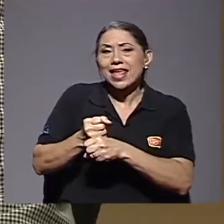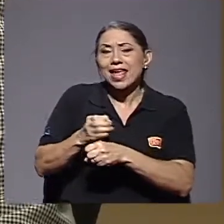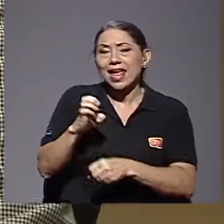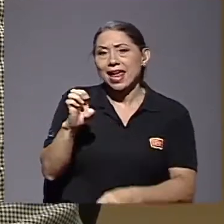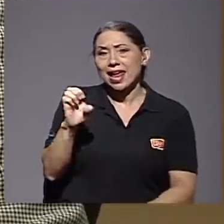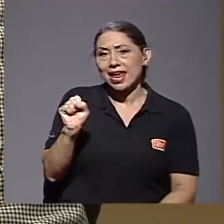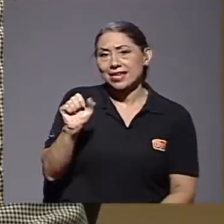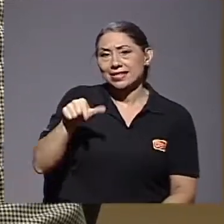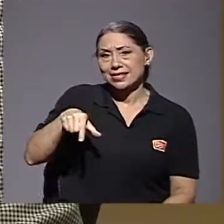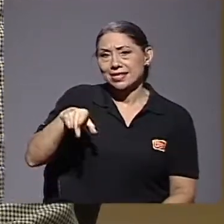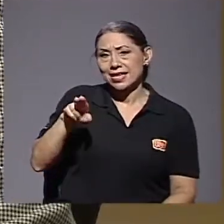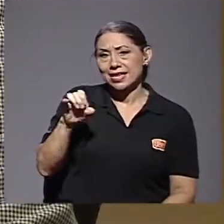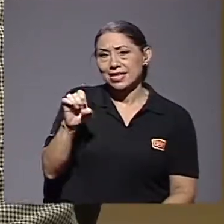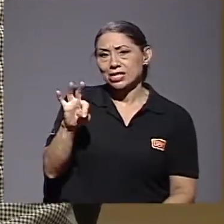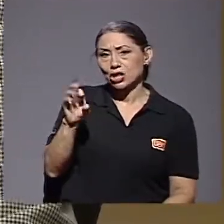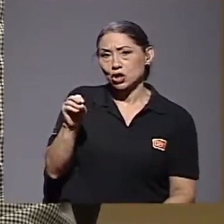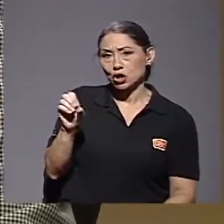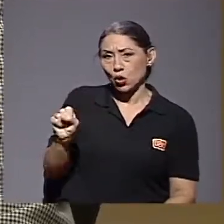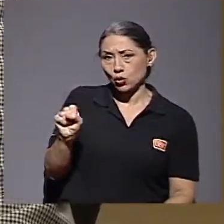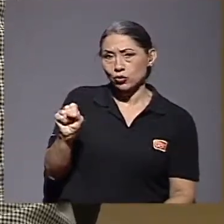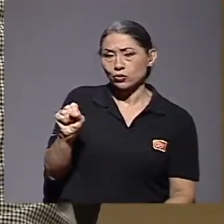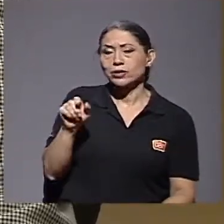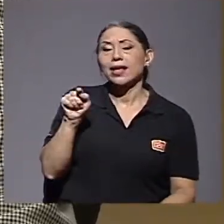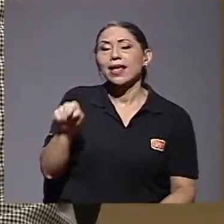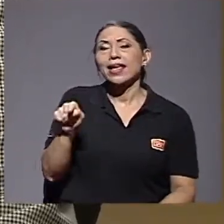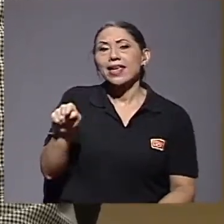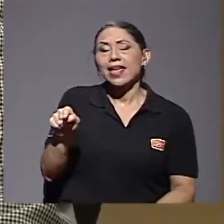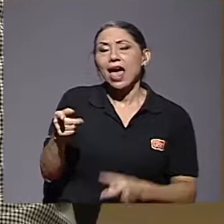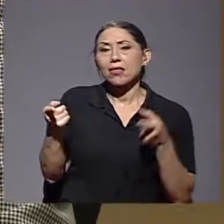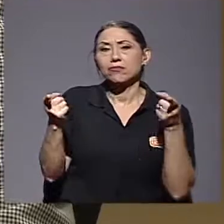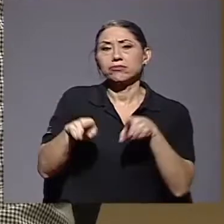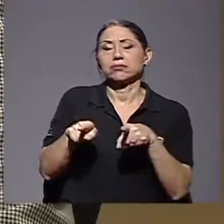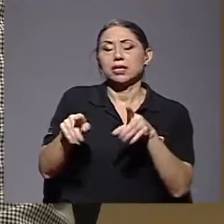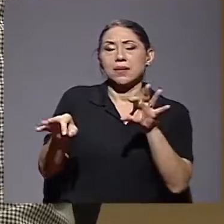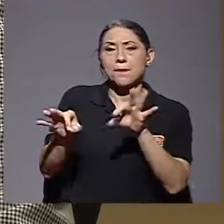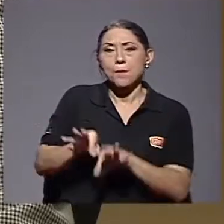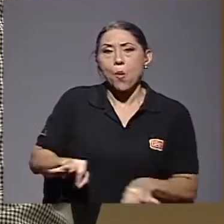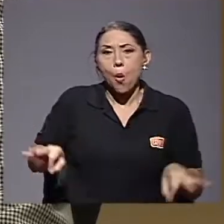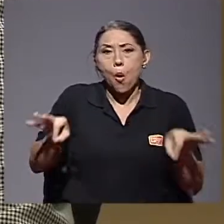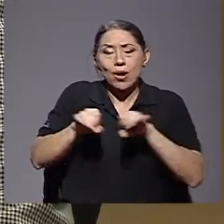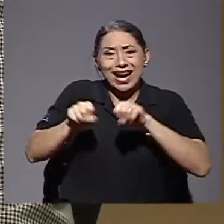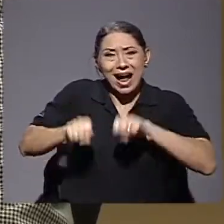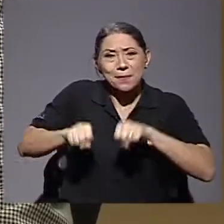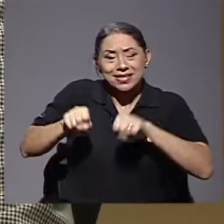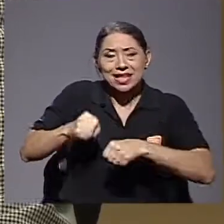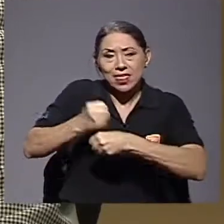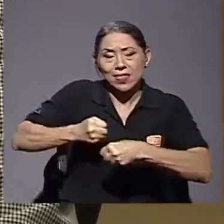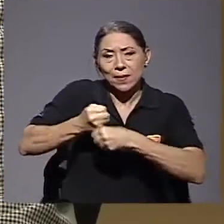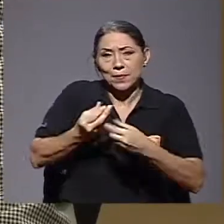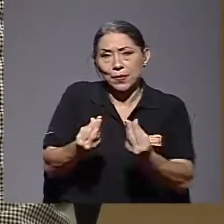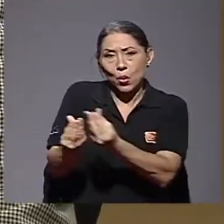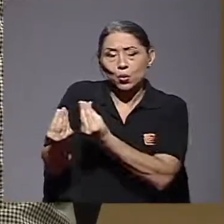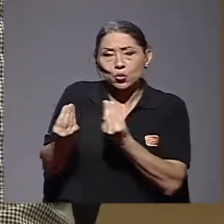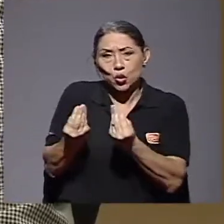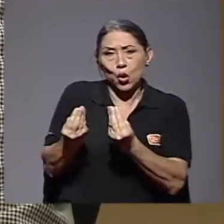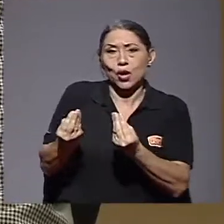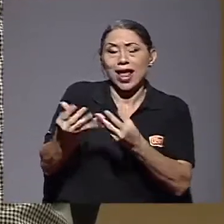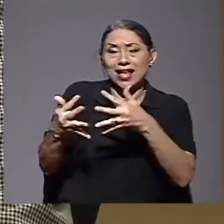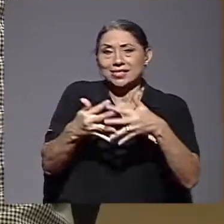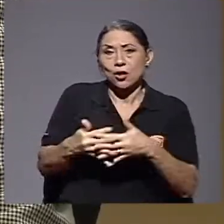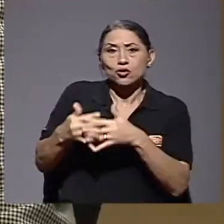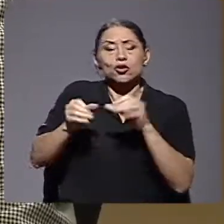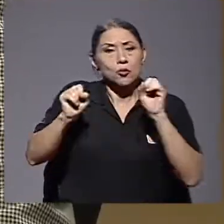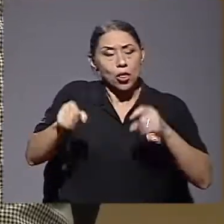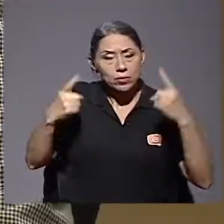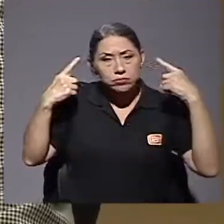que ha dado esa importancia, esa gran capacidad de producción a Estados Unidos, puede llegar